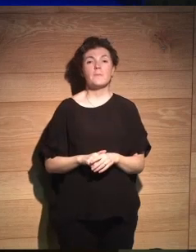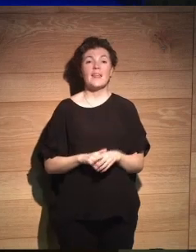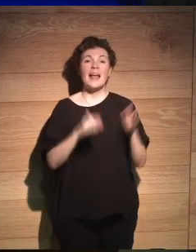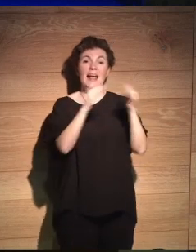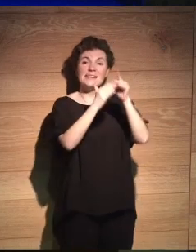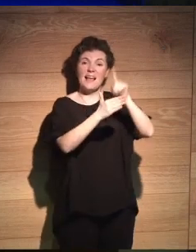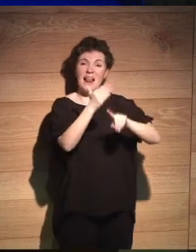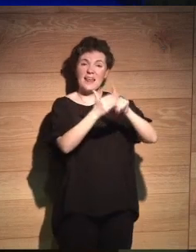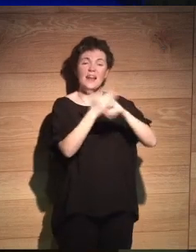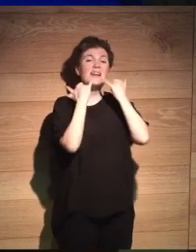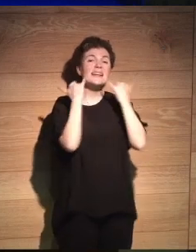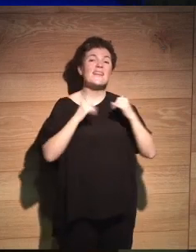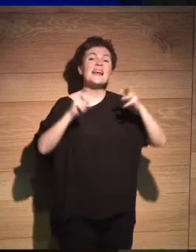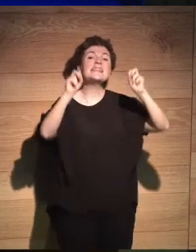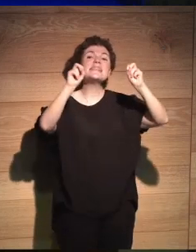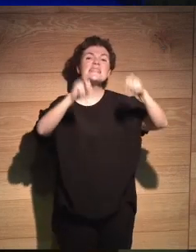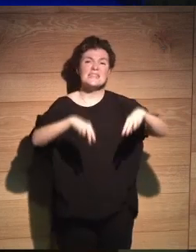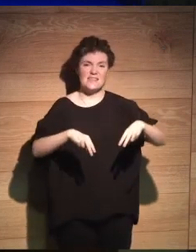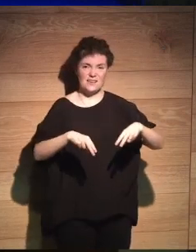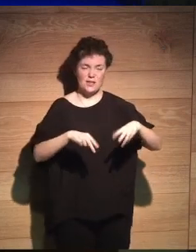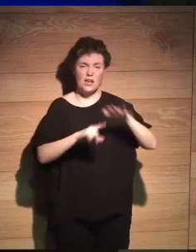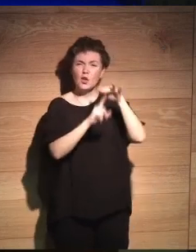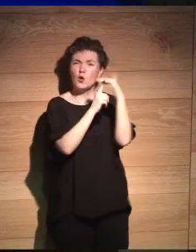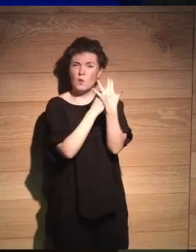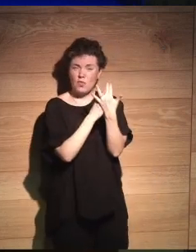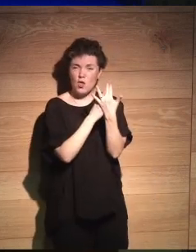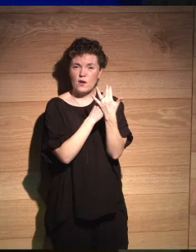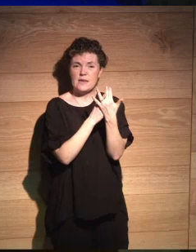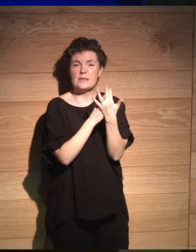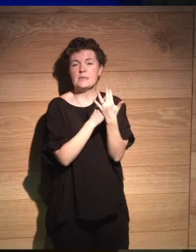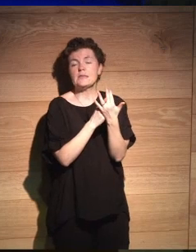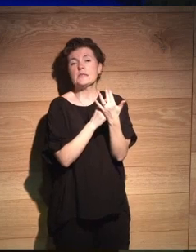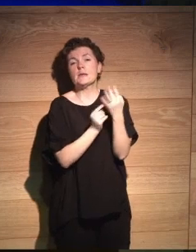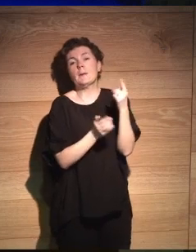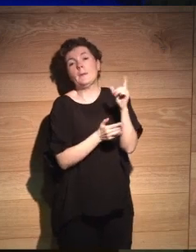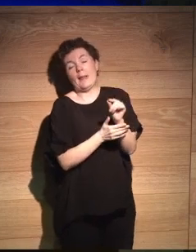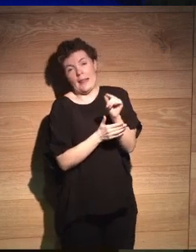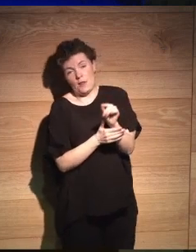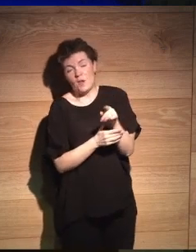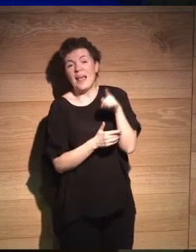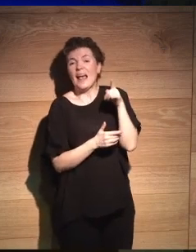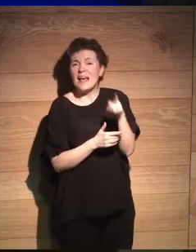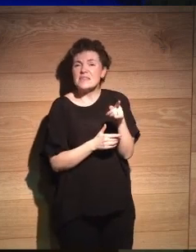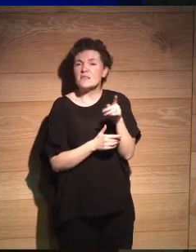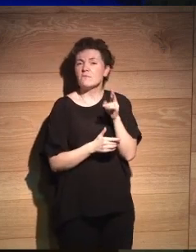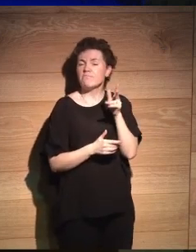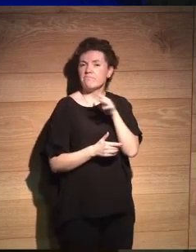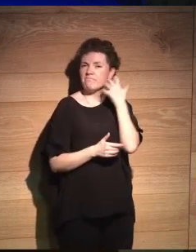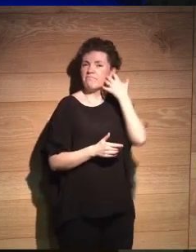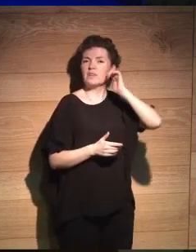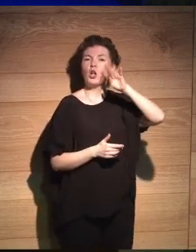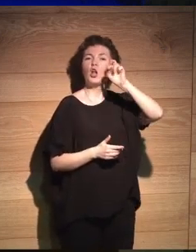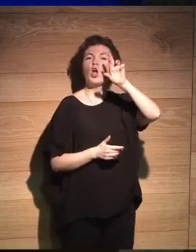alquiló sin electricidad en unas condiciones muy favorables. Este excéntrico Lord, miembro del